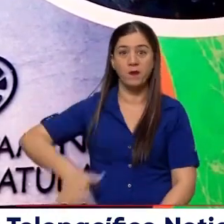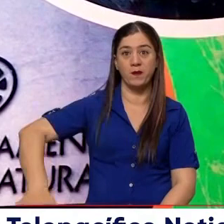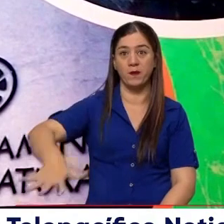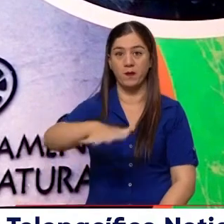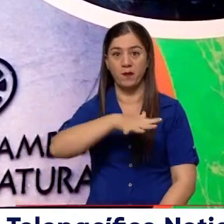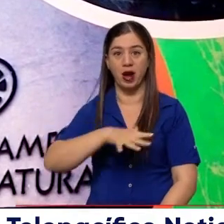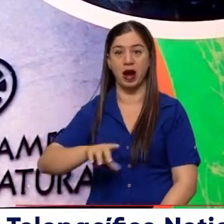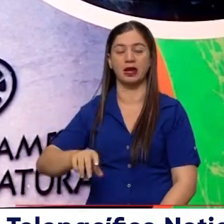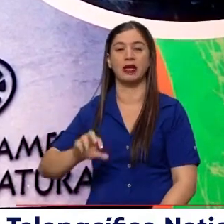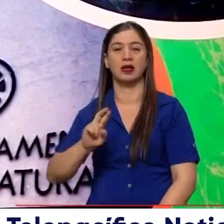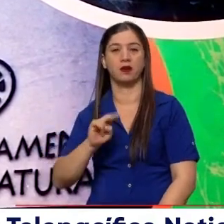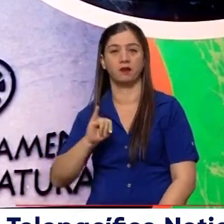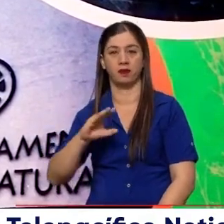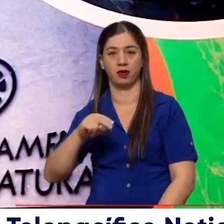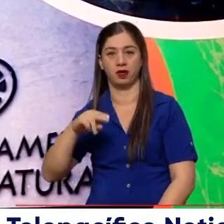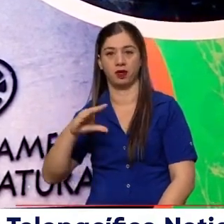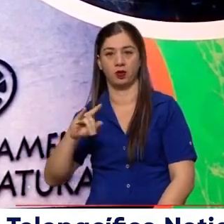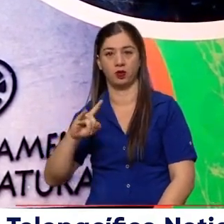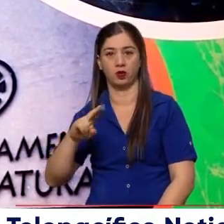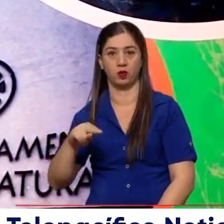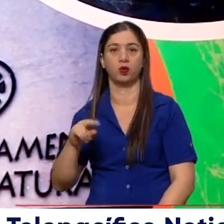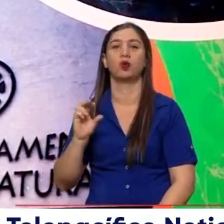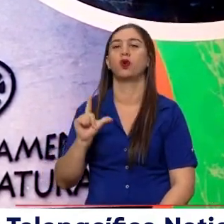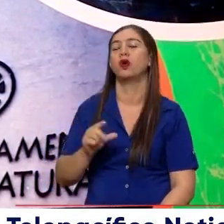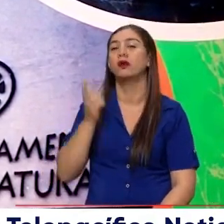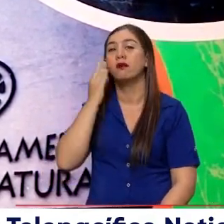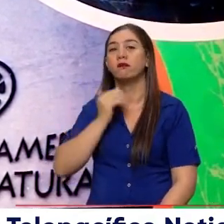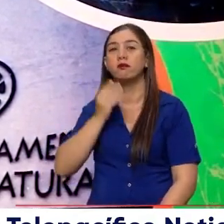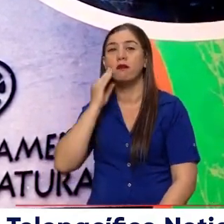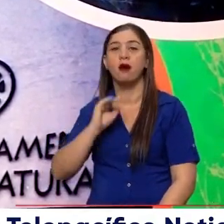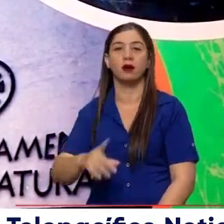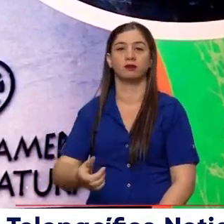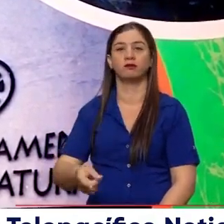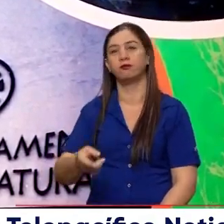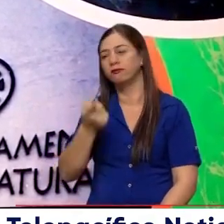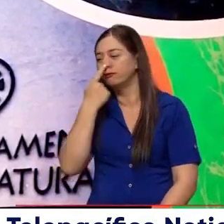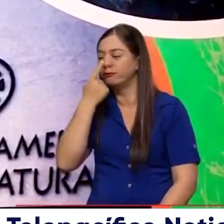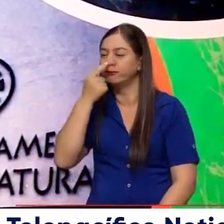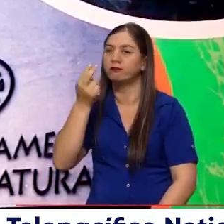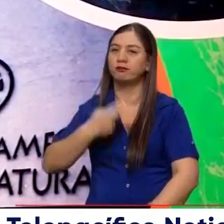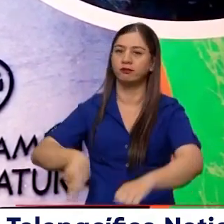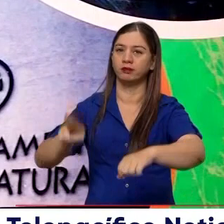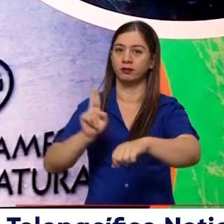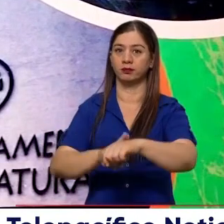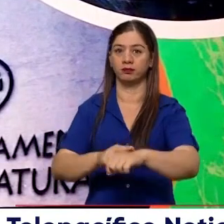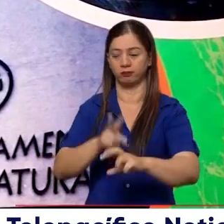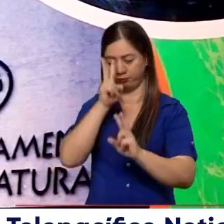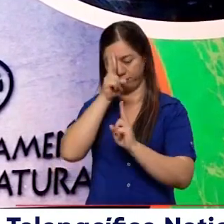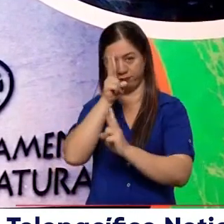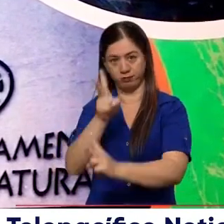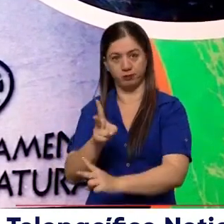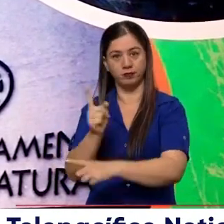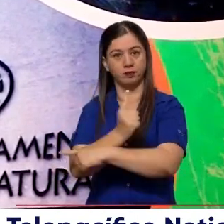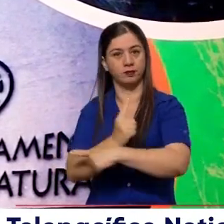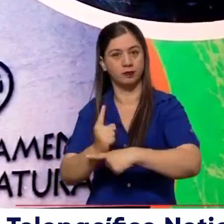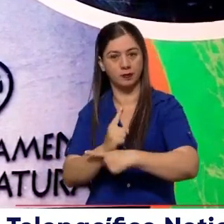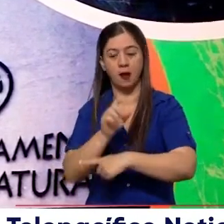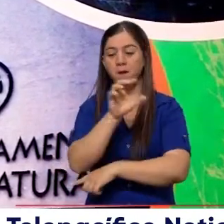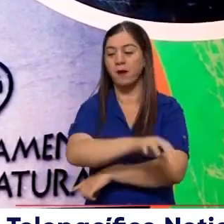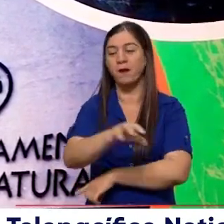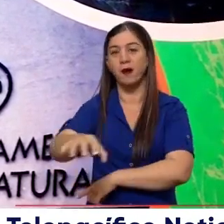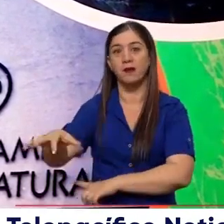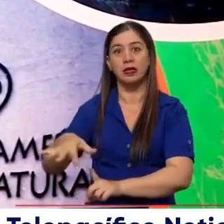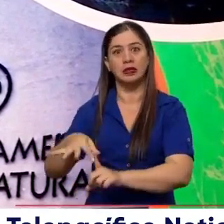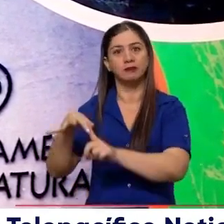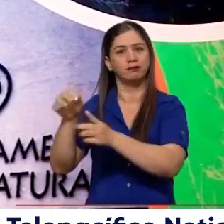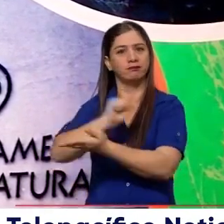El Vínculo, y a vivir una experiencia de turismo cultural, de turismo de naturaleza. Es por eso que para conmemorar esa semana en estos sitios tendremos